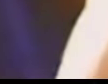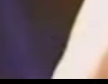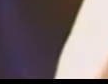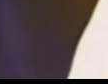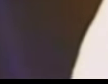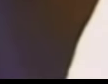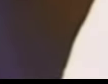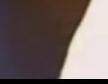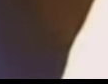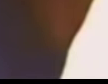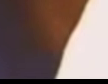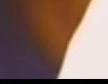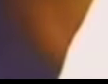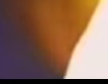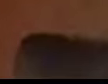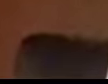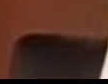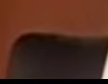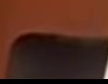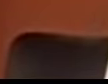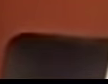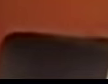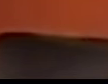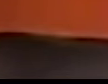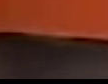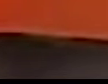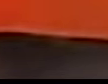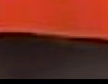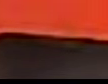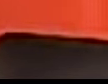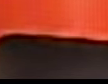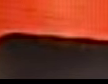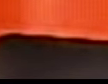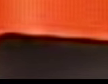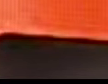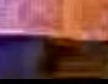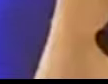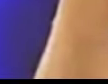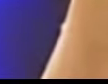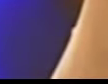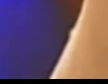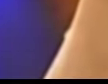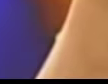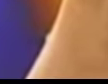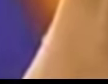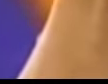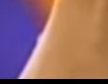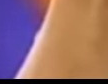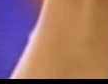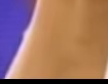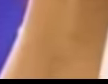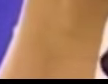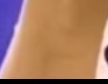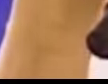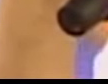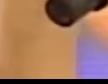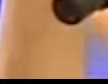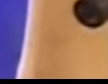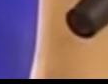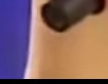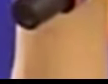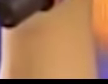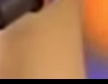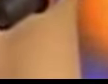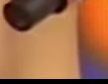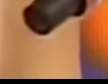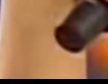bailar. No ya quedaba pero, más. Ya, pero ha mejorado bastante. Gracias, macho. Sí, viniendo ya. De usted, lo aprecio. Usted que sí, es un crítico claro. De arte,